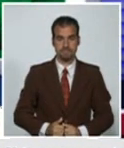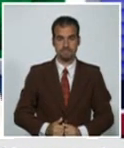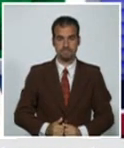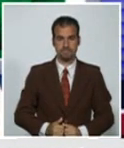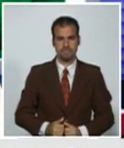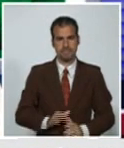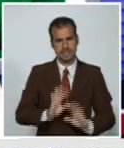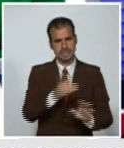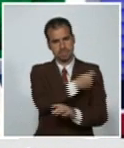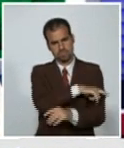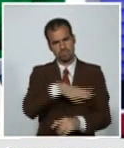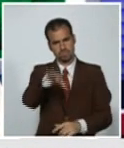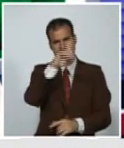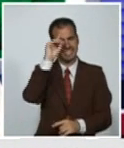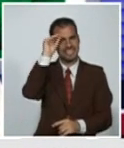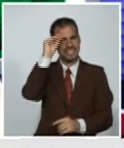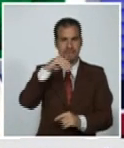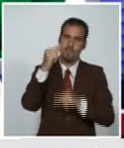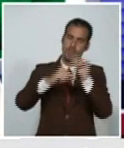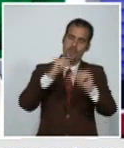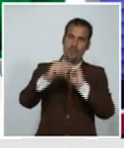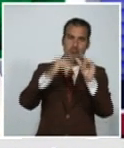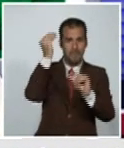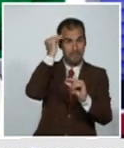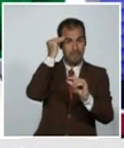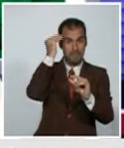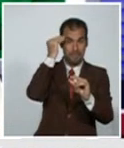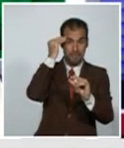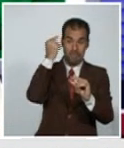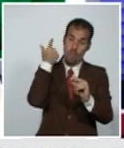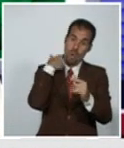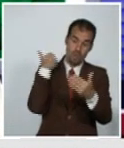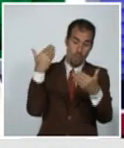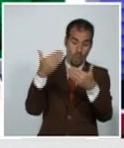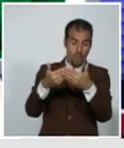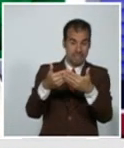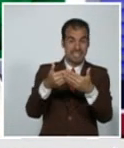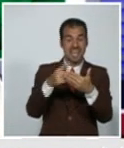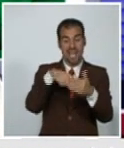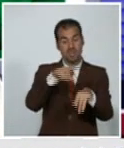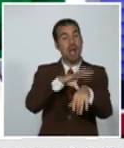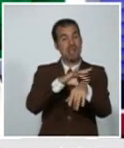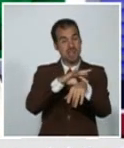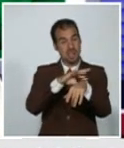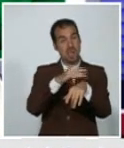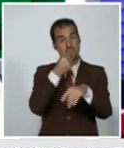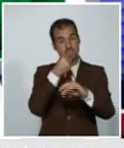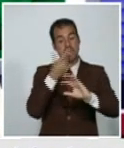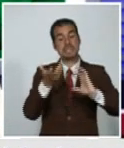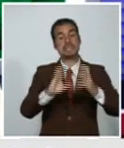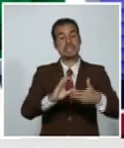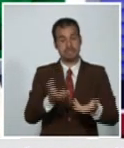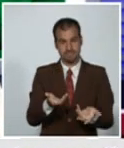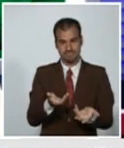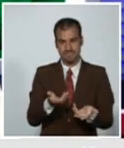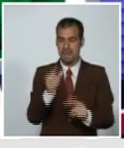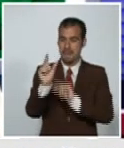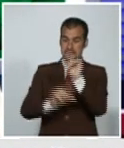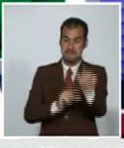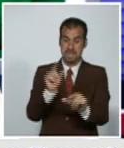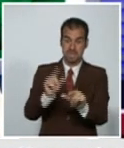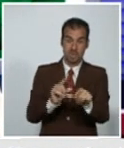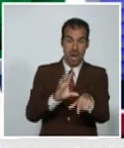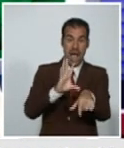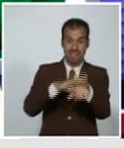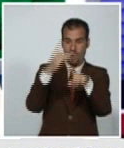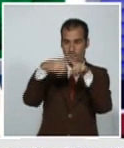aprendiendo, pues son enfermedades que, reitero, hacen que la evolución de los pacientes que adquieren